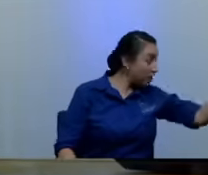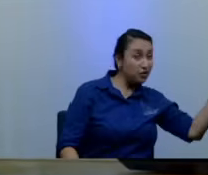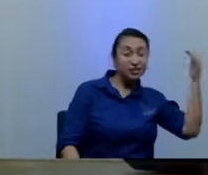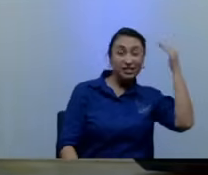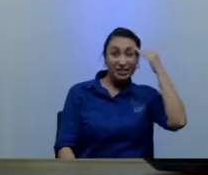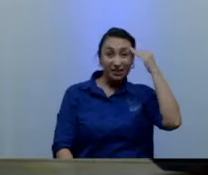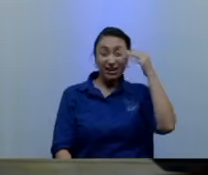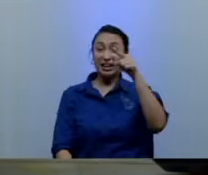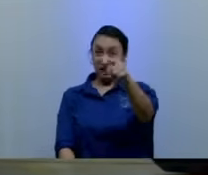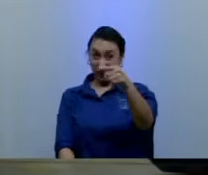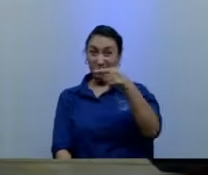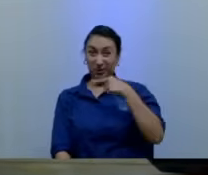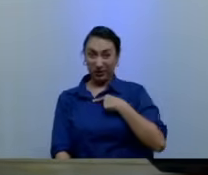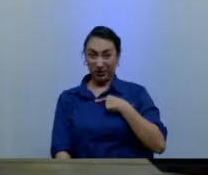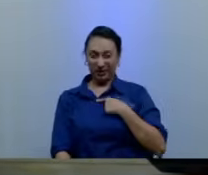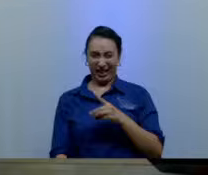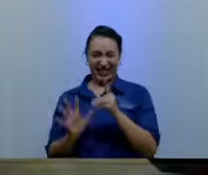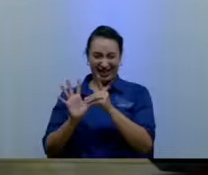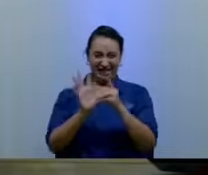Bueno, miremos otro, pues.